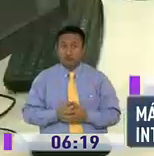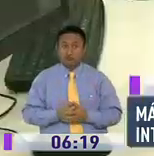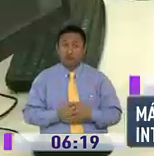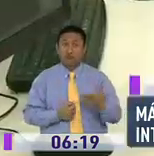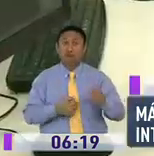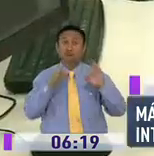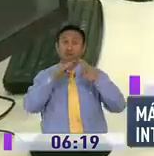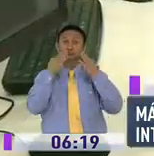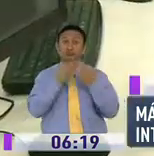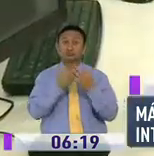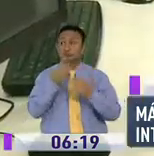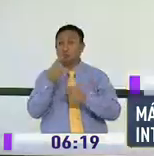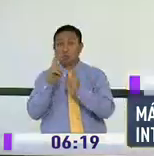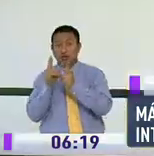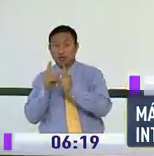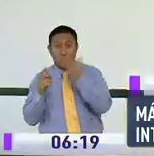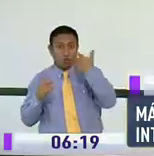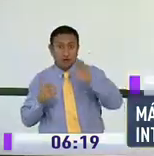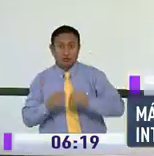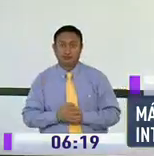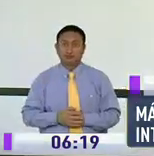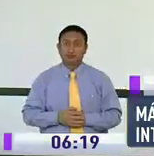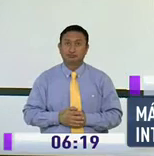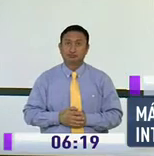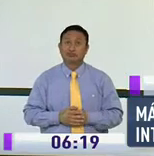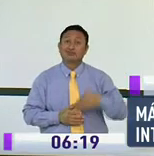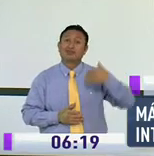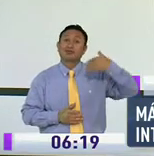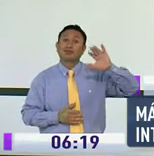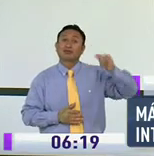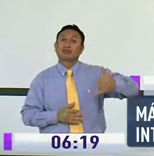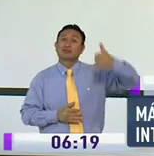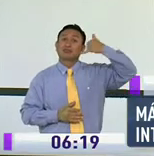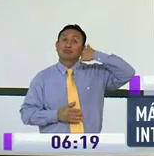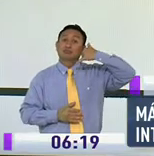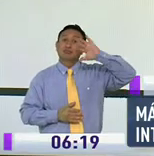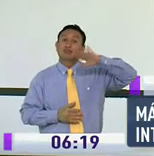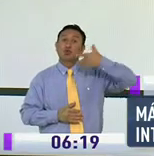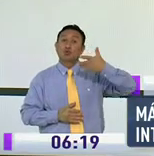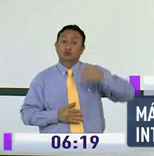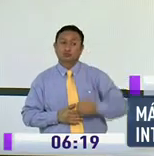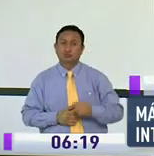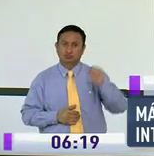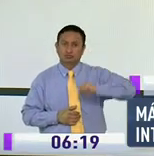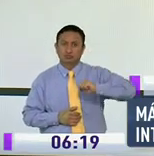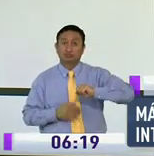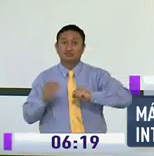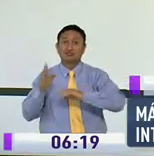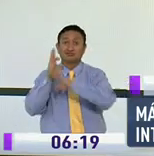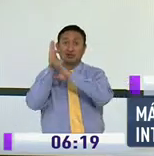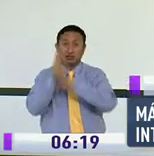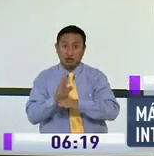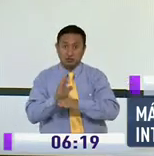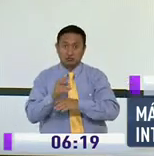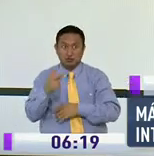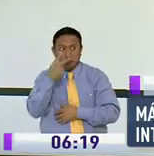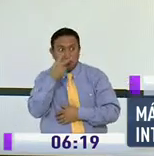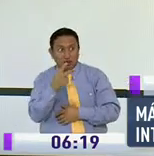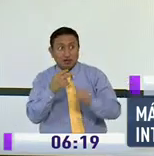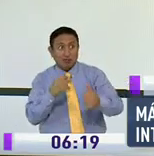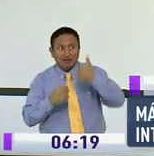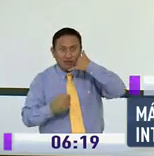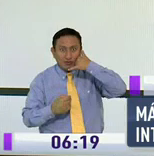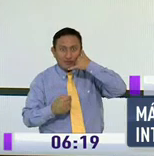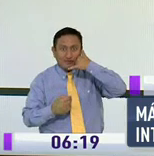estos familiares o vecinos. El mayor número de llamadas son a través de los testigos de los hechos.